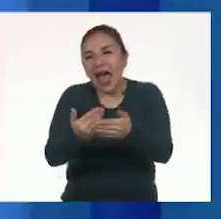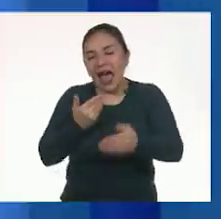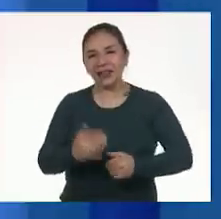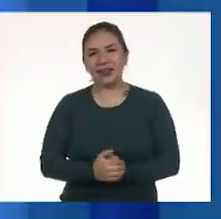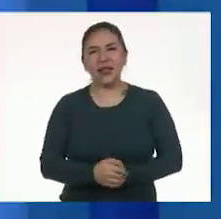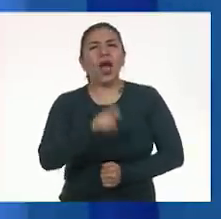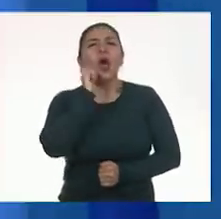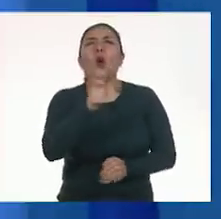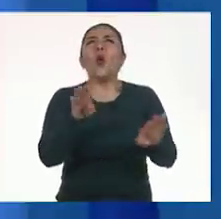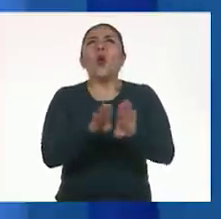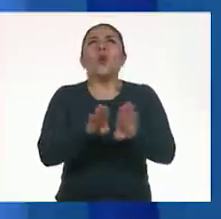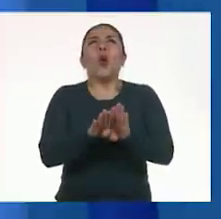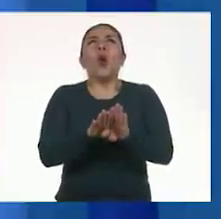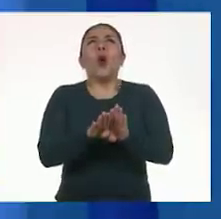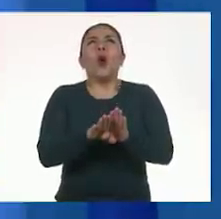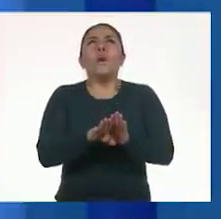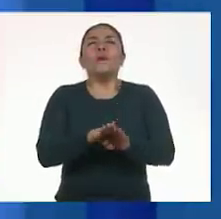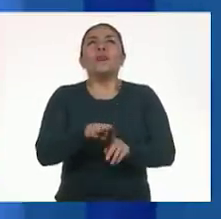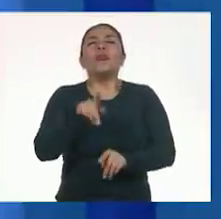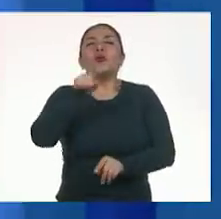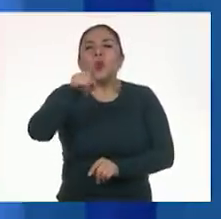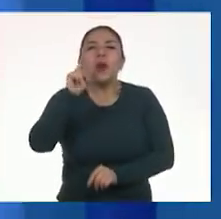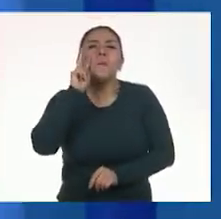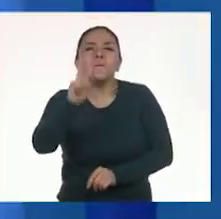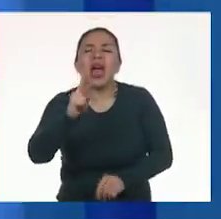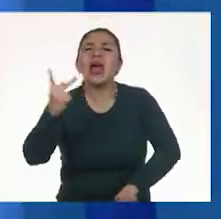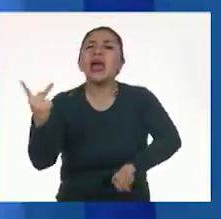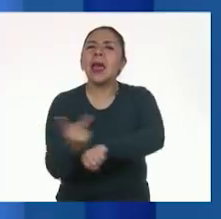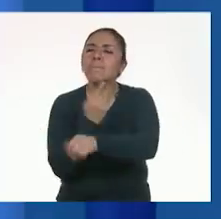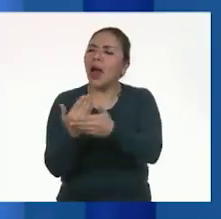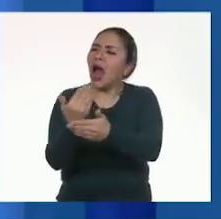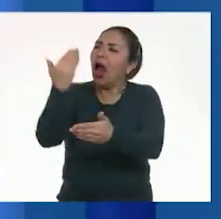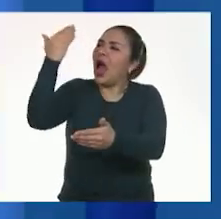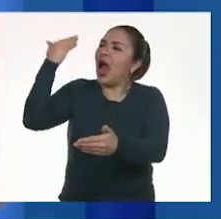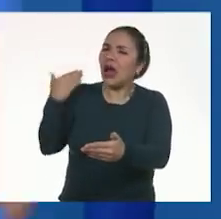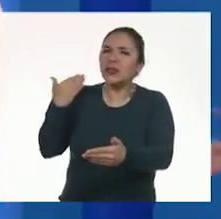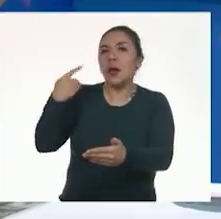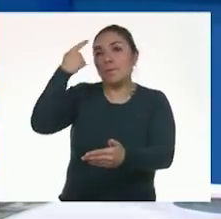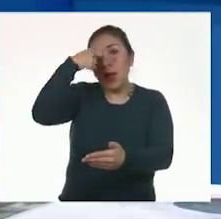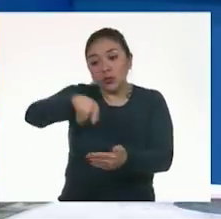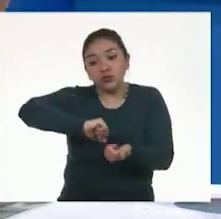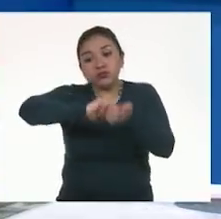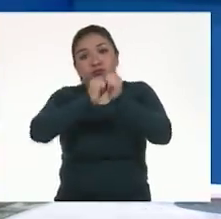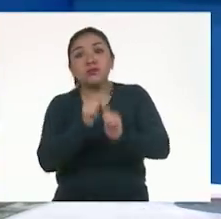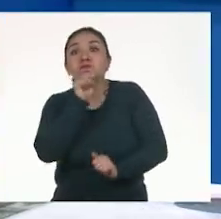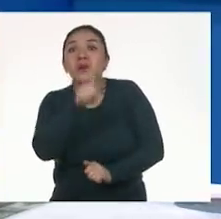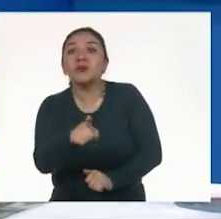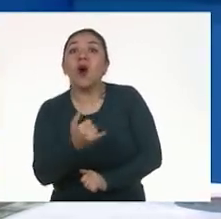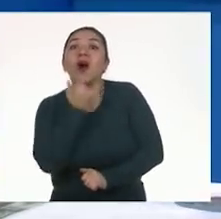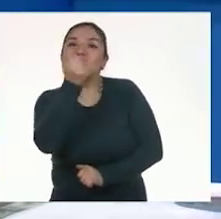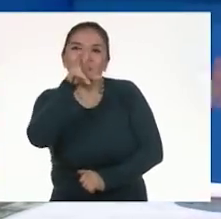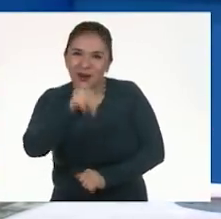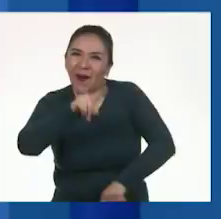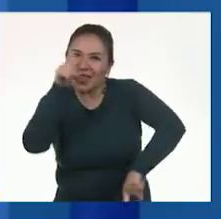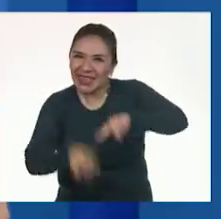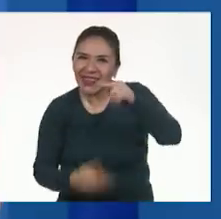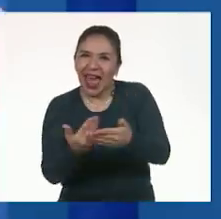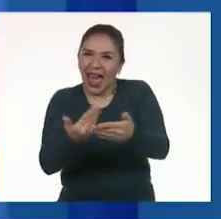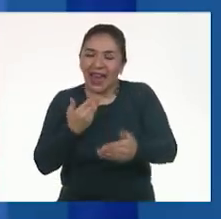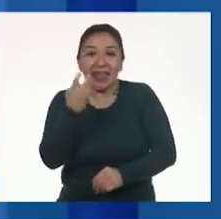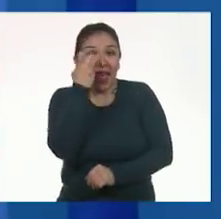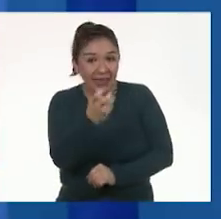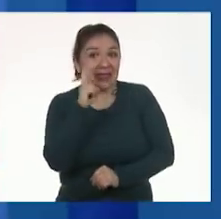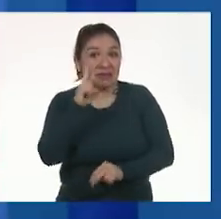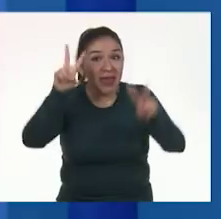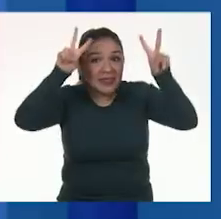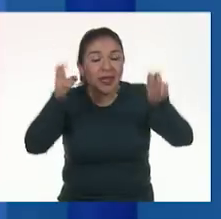dicen de que conoce tu pasado para que no cometas los mismos errores. Más o menos, más o menos. Pues ahí lo tienen, niños y niñas. La verdad es que es